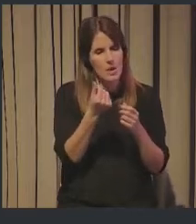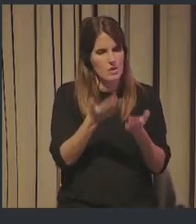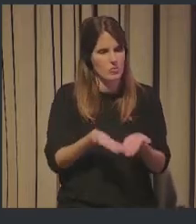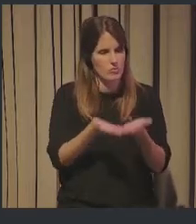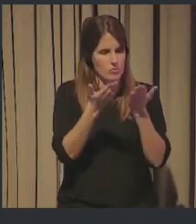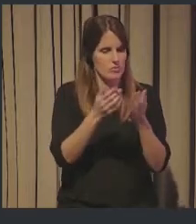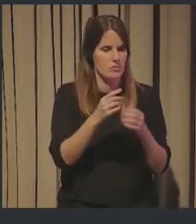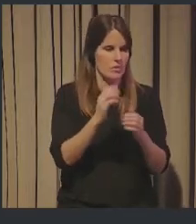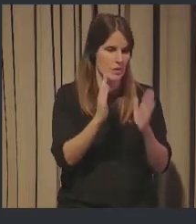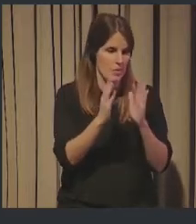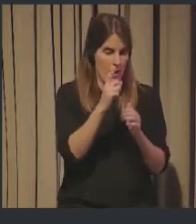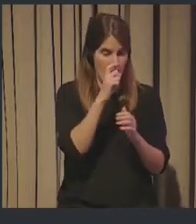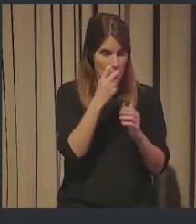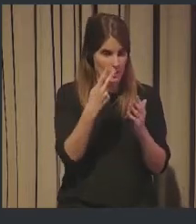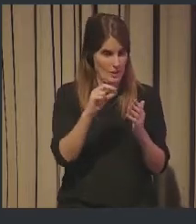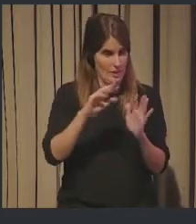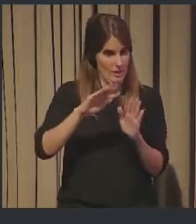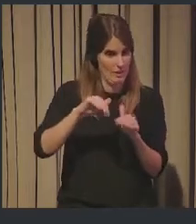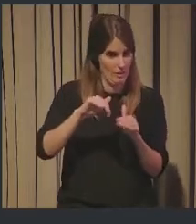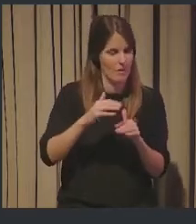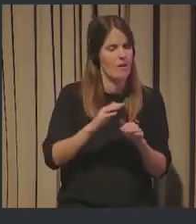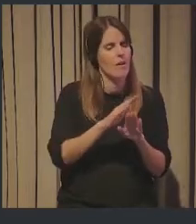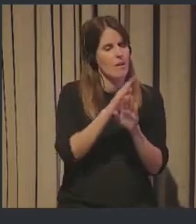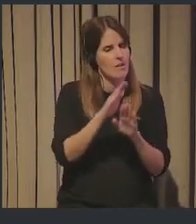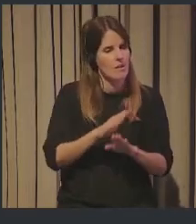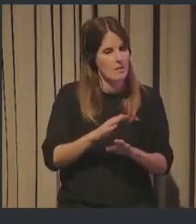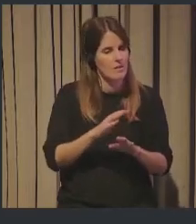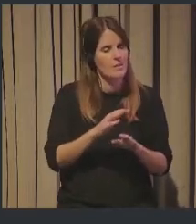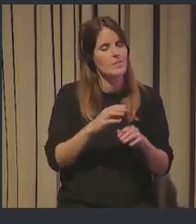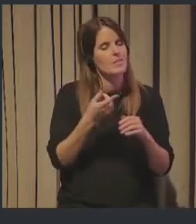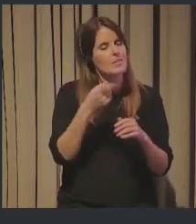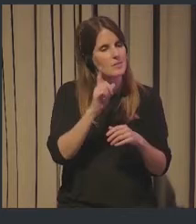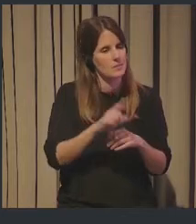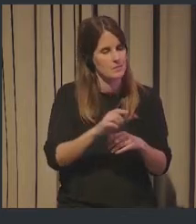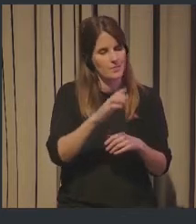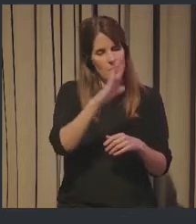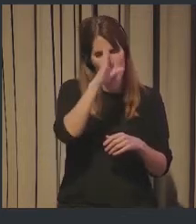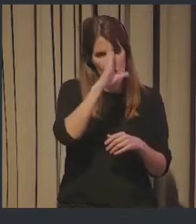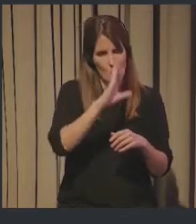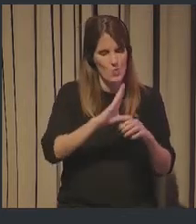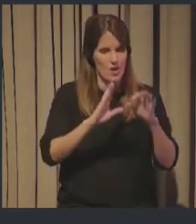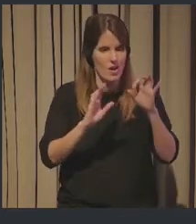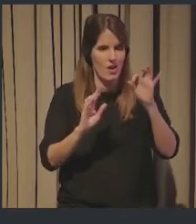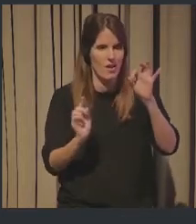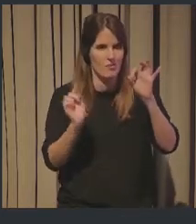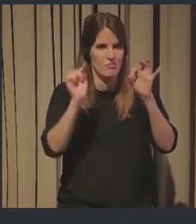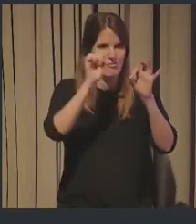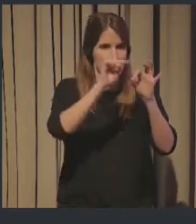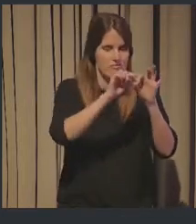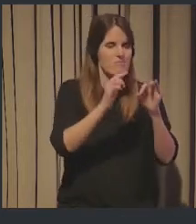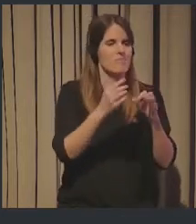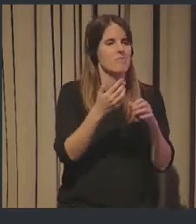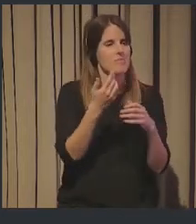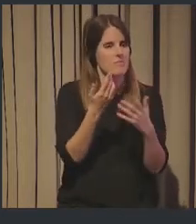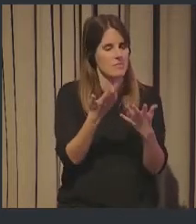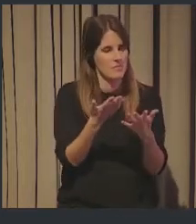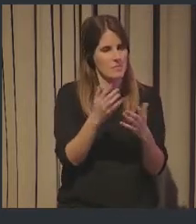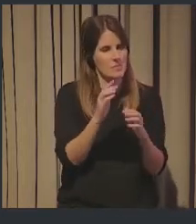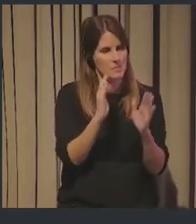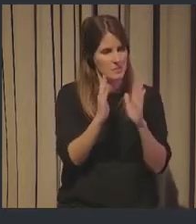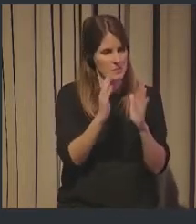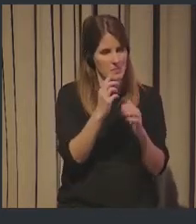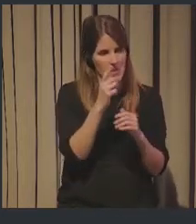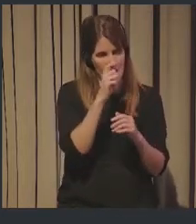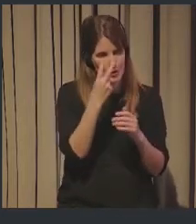estas cosas. Y llegamos a la Luna. La gente iba a la Luna con regularidad a principios de los